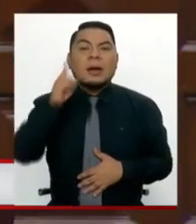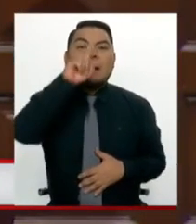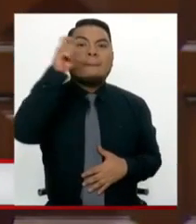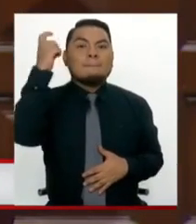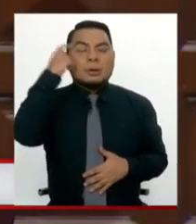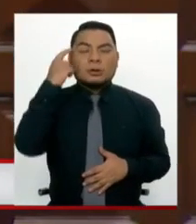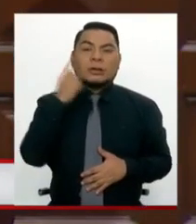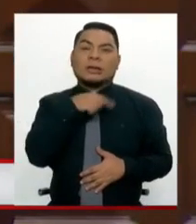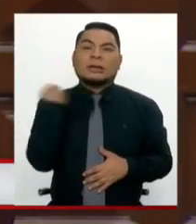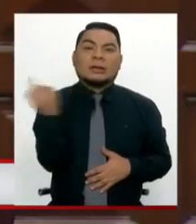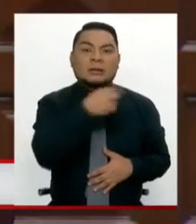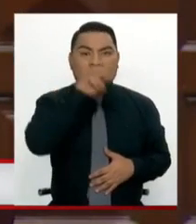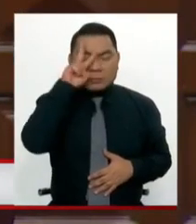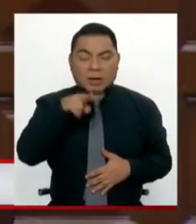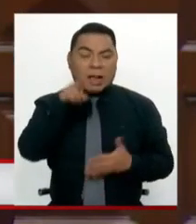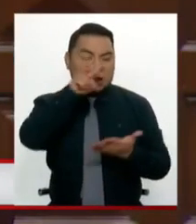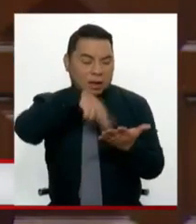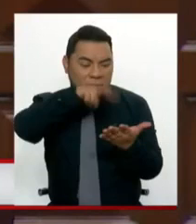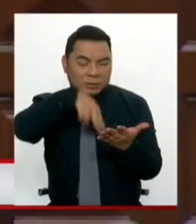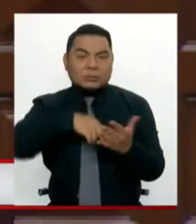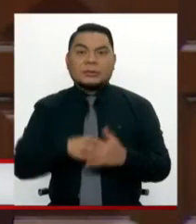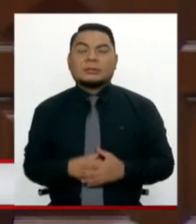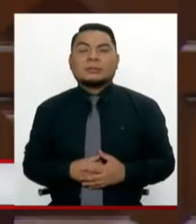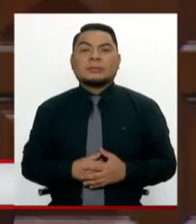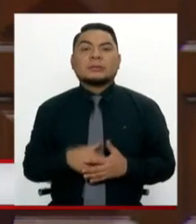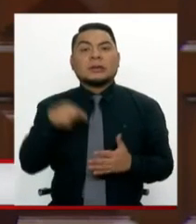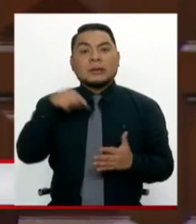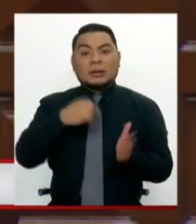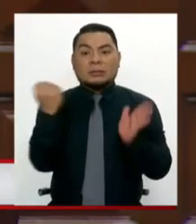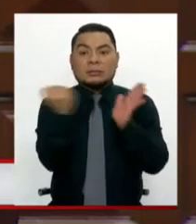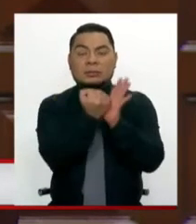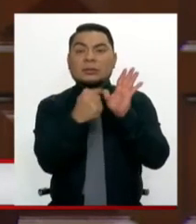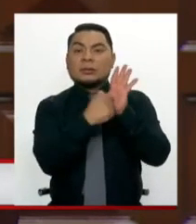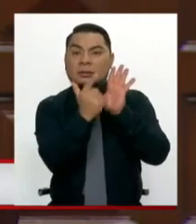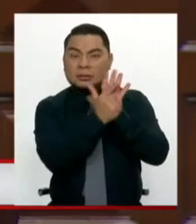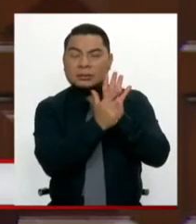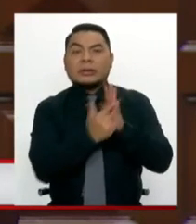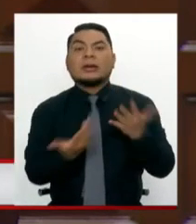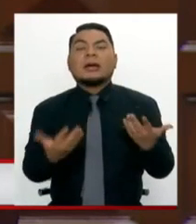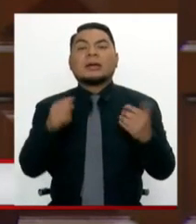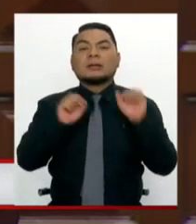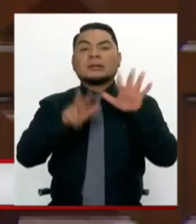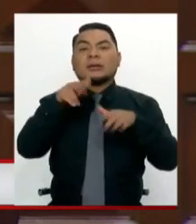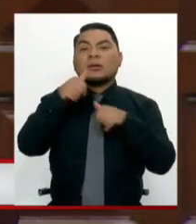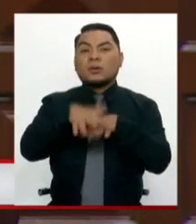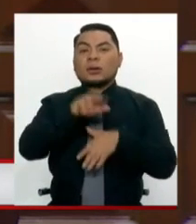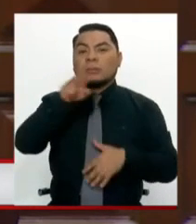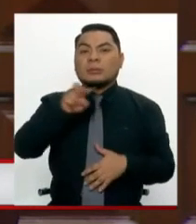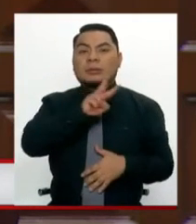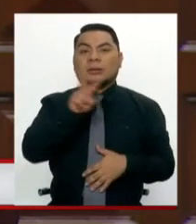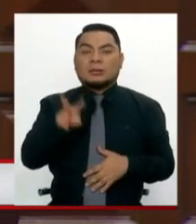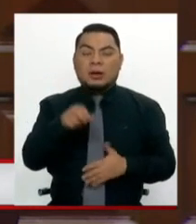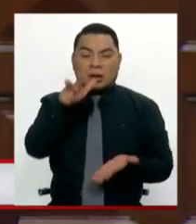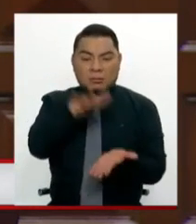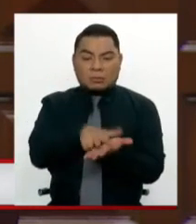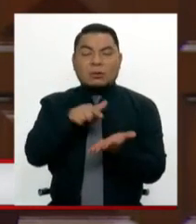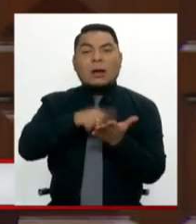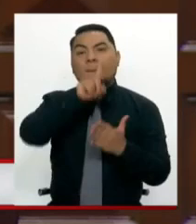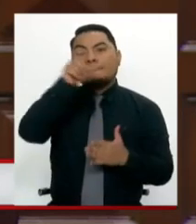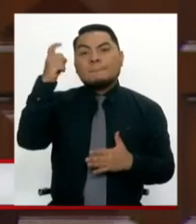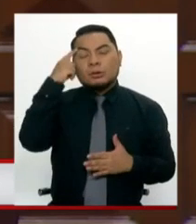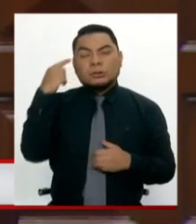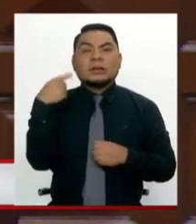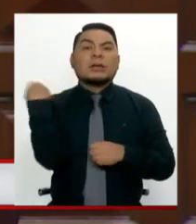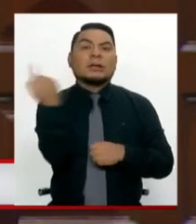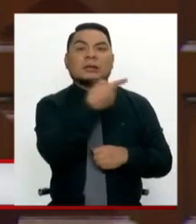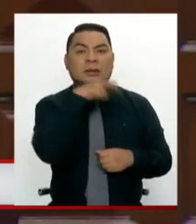Política Nacional de la Lectura. Mediante Decreto Supremo del 13 de julio de 2022, se aprobó la Política Nacional